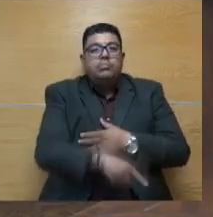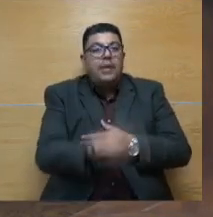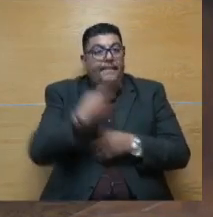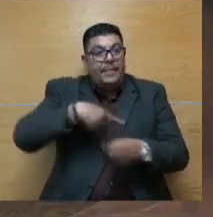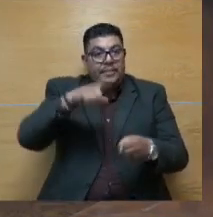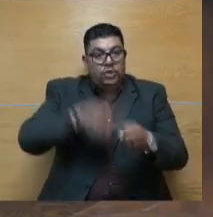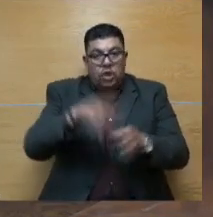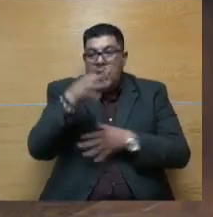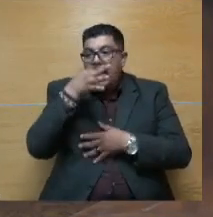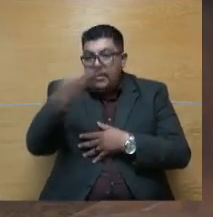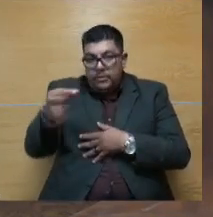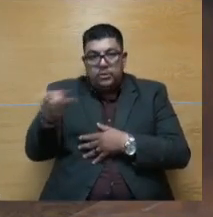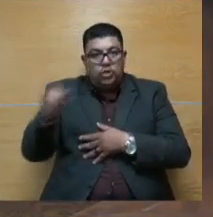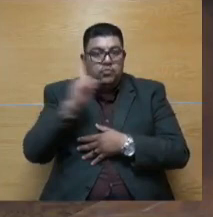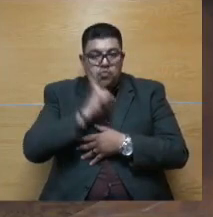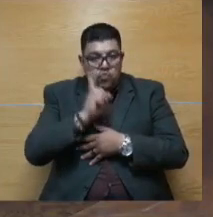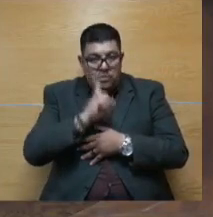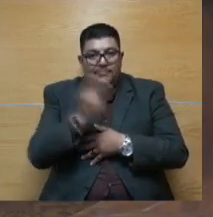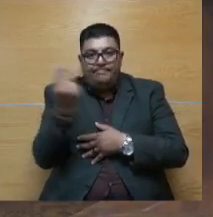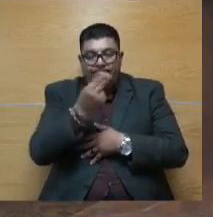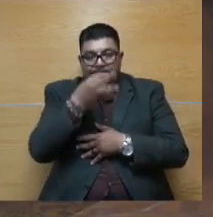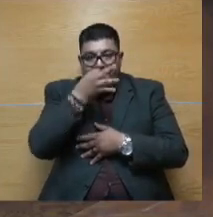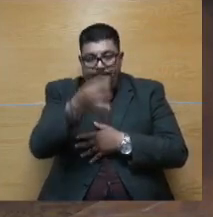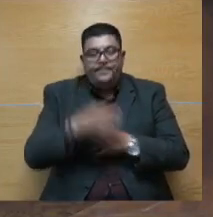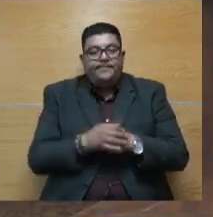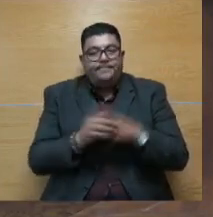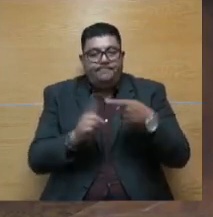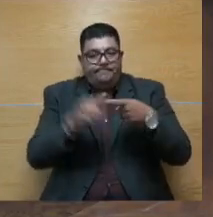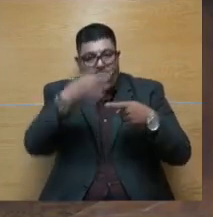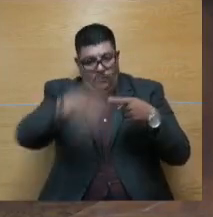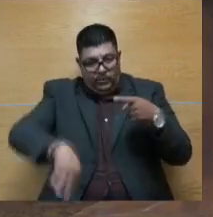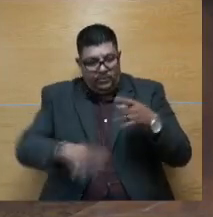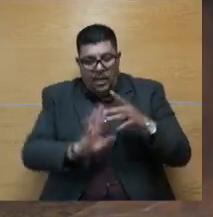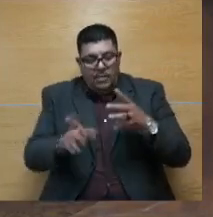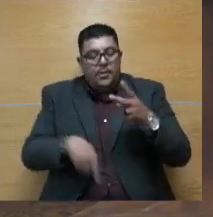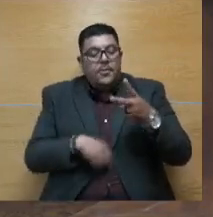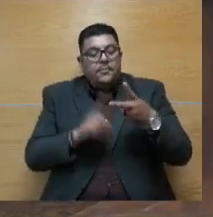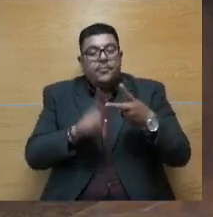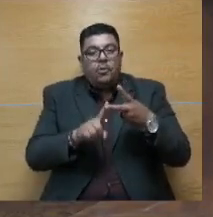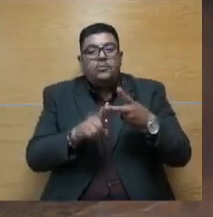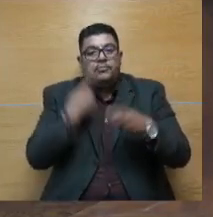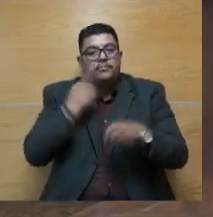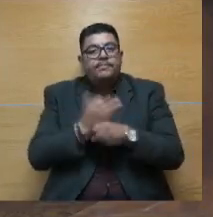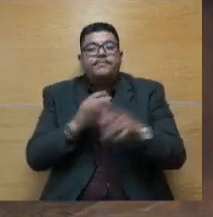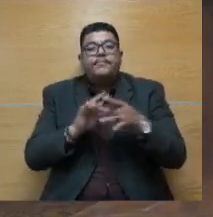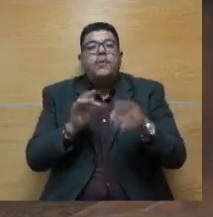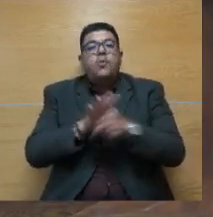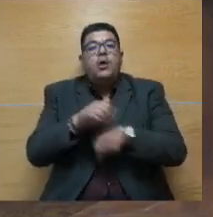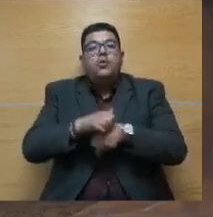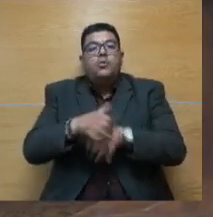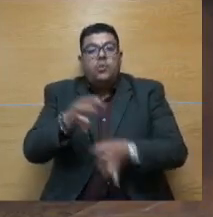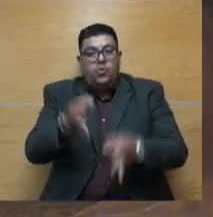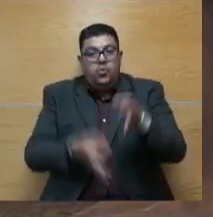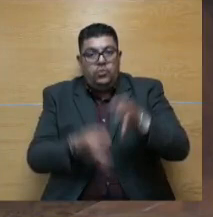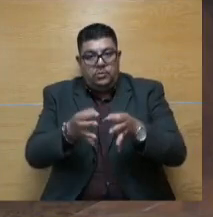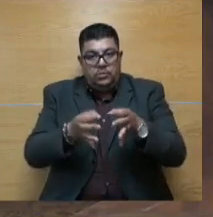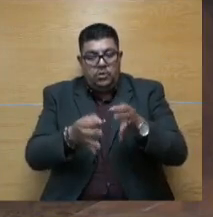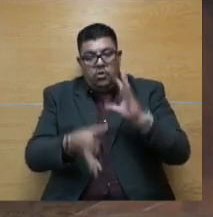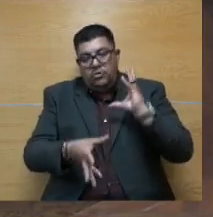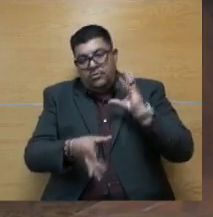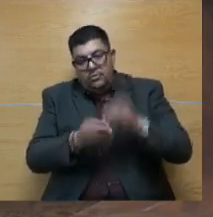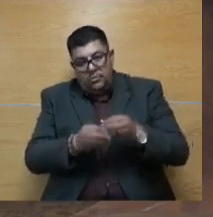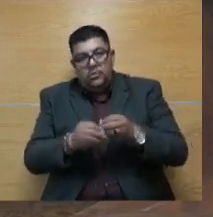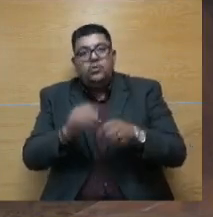personal a la parte actora fin de esta cuenta también doy cuenta con el proyecto de Sentencia relativo a los juicios de la